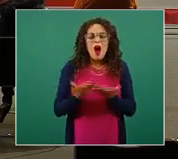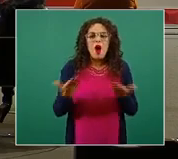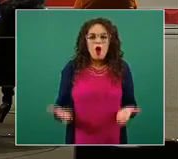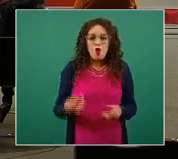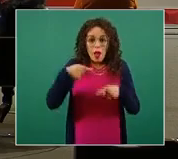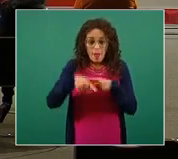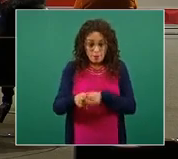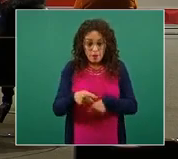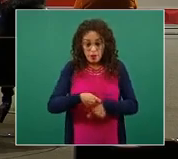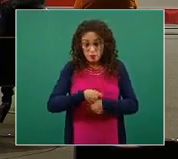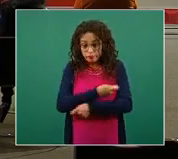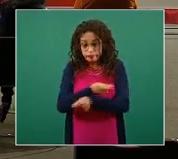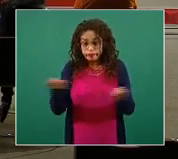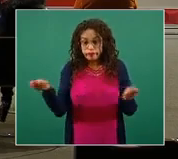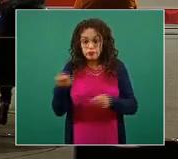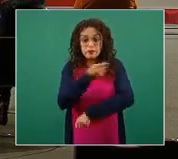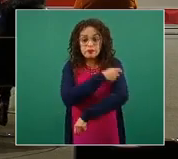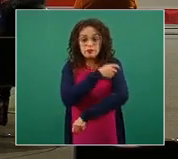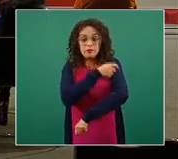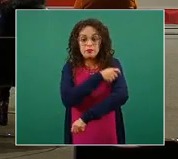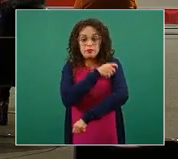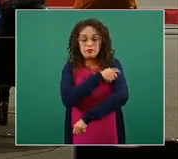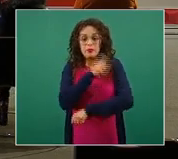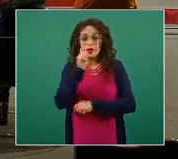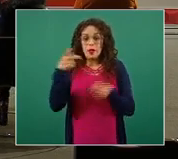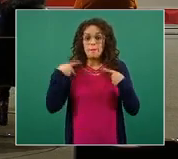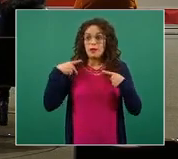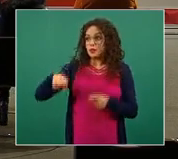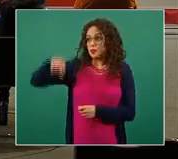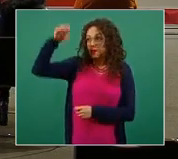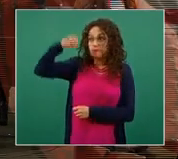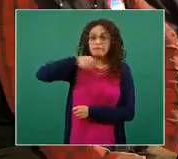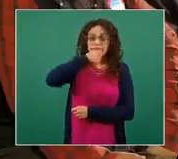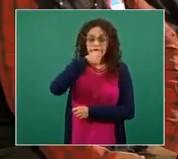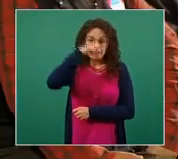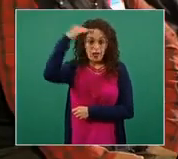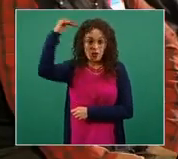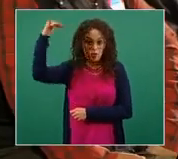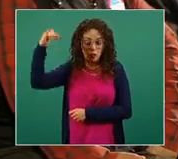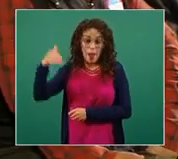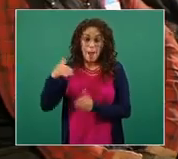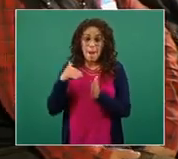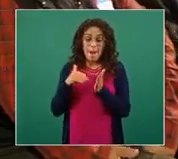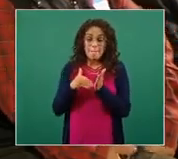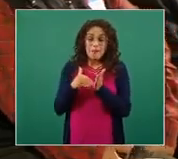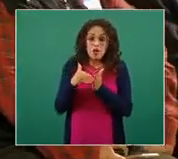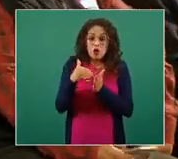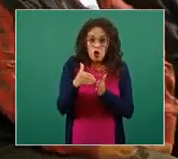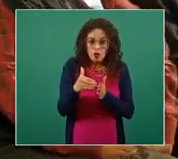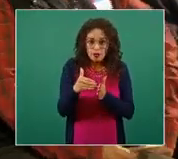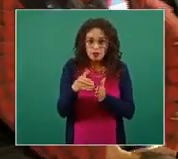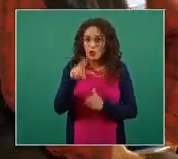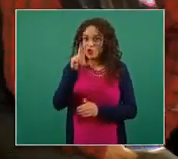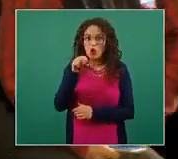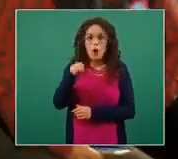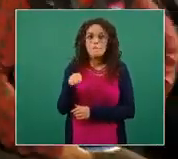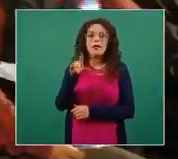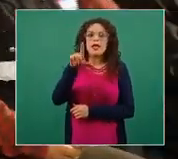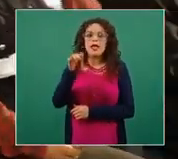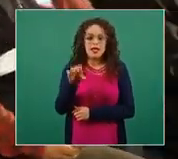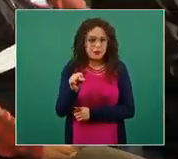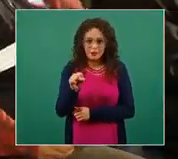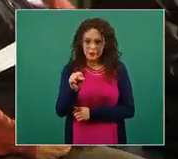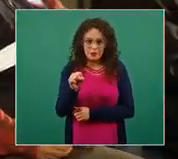la vacunación de este sector poblacional, los adultos mayores, que ya va a ser millones, no solo miles como ahorita el sector